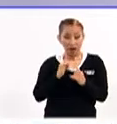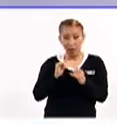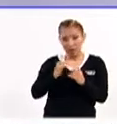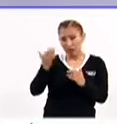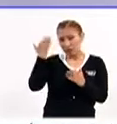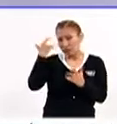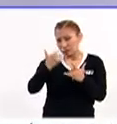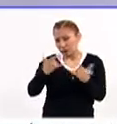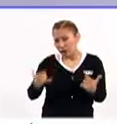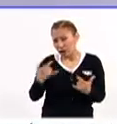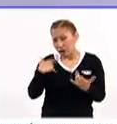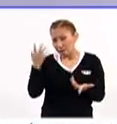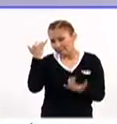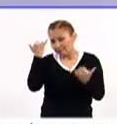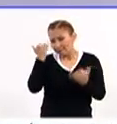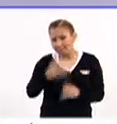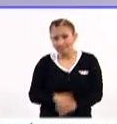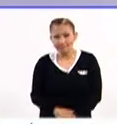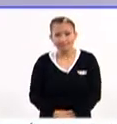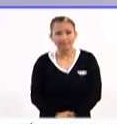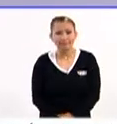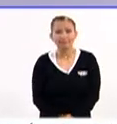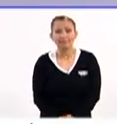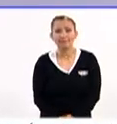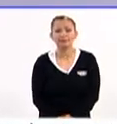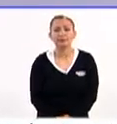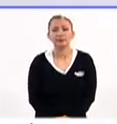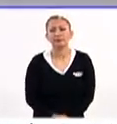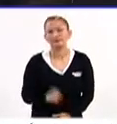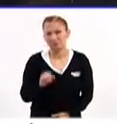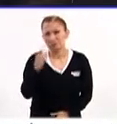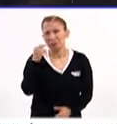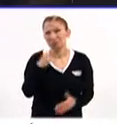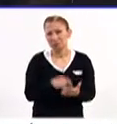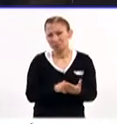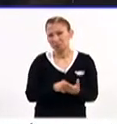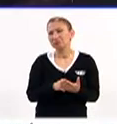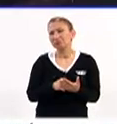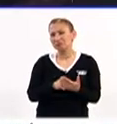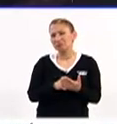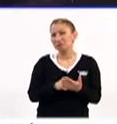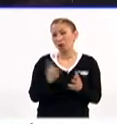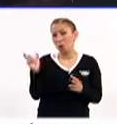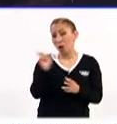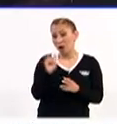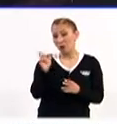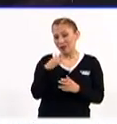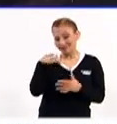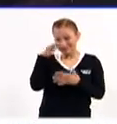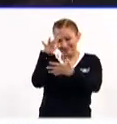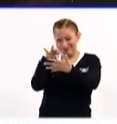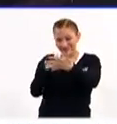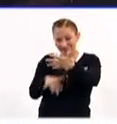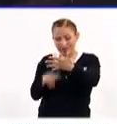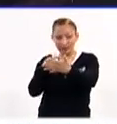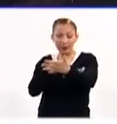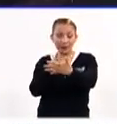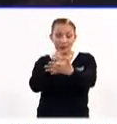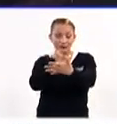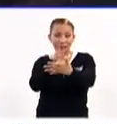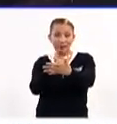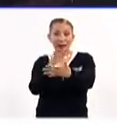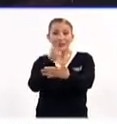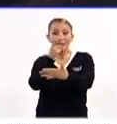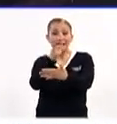esa historia y de esa cosmovisión. Claro, yo creo que sí, desde luego. Cuando uno lee, por ejemplo, las palabras